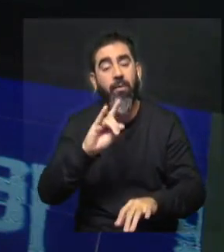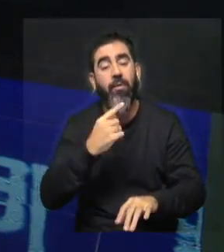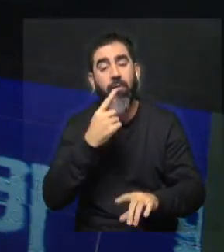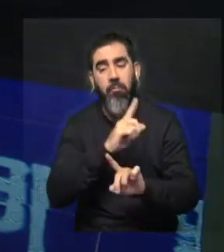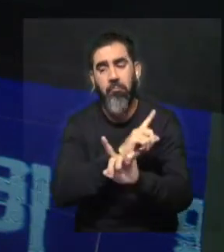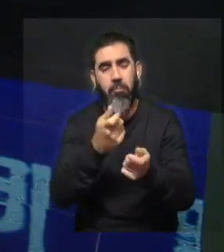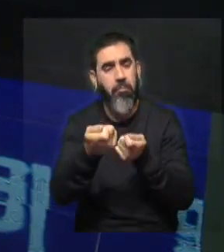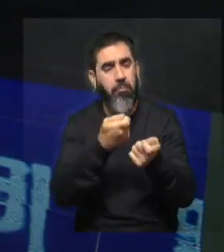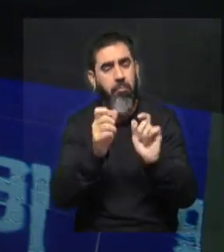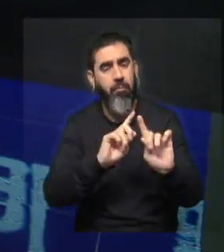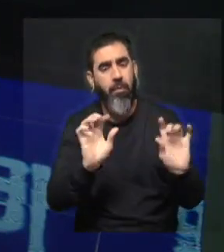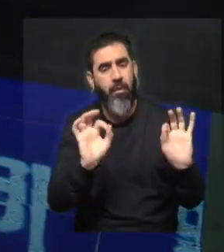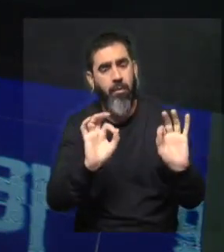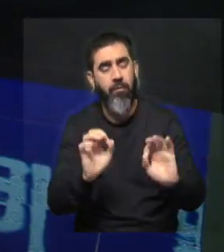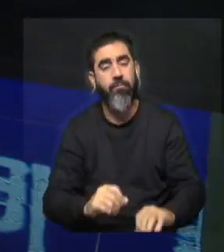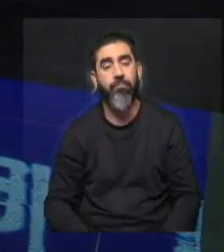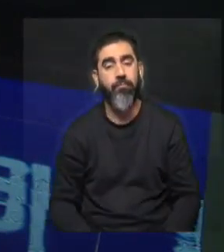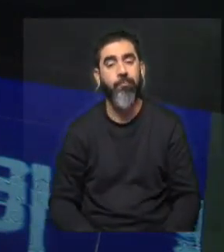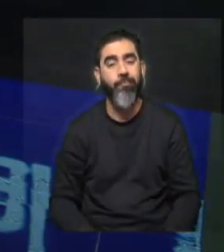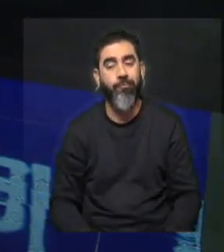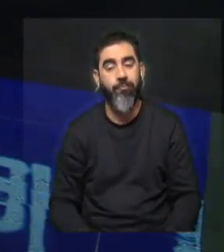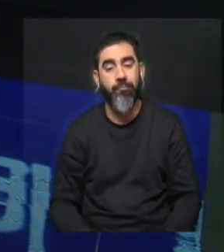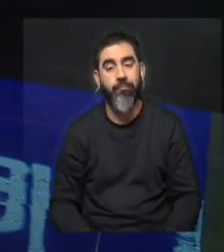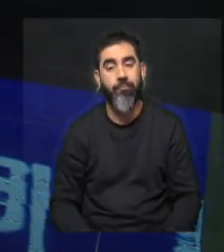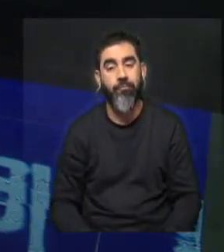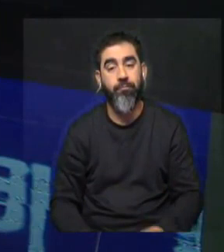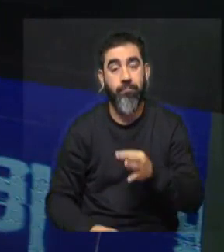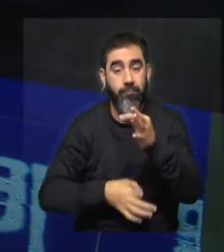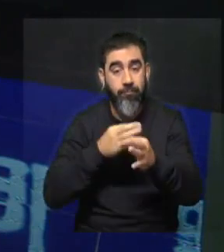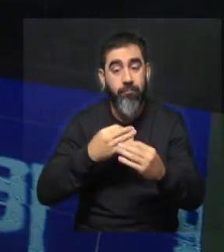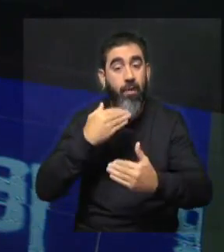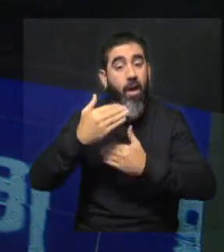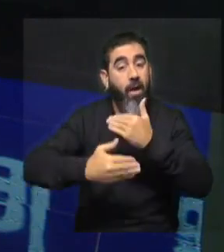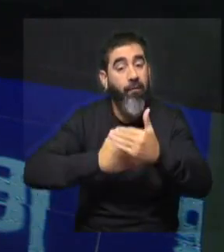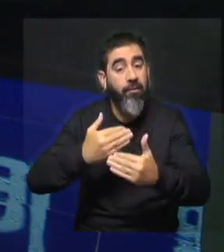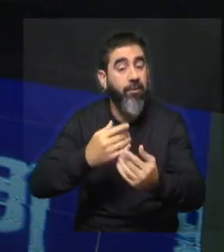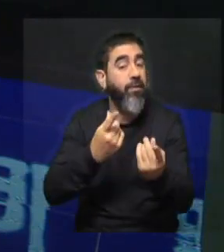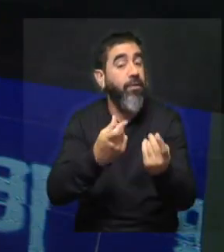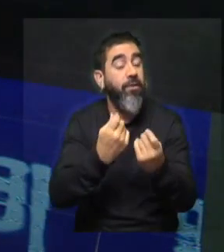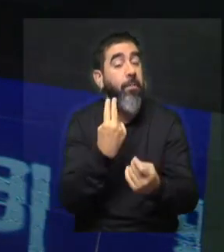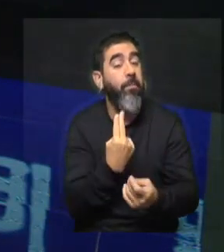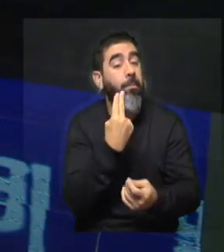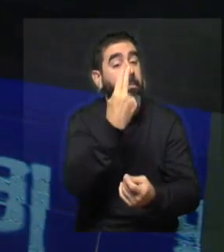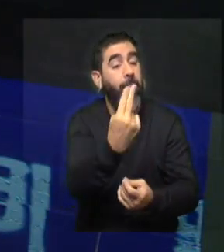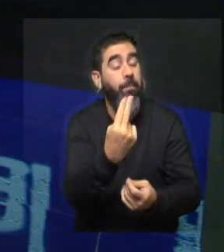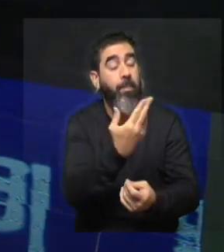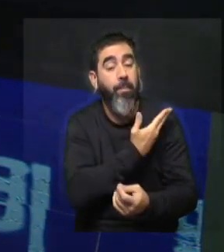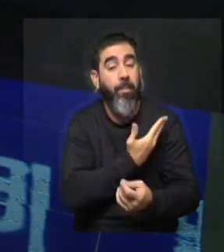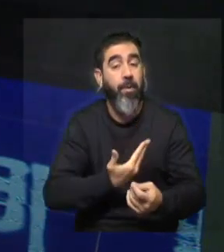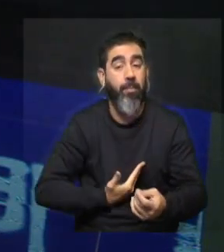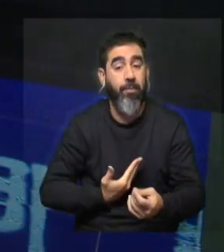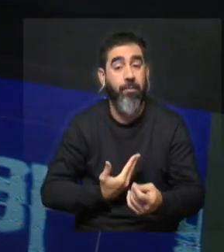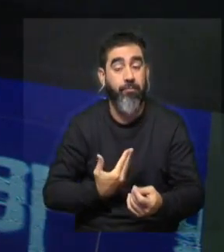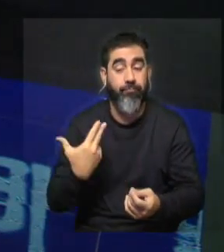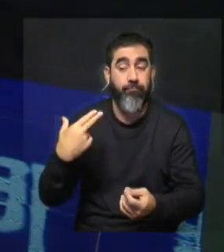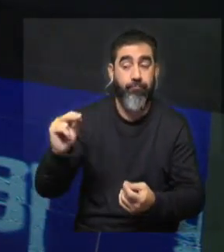no estaba gestionado un préstamo no reembolsable con la comuna explicó que para avanzar en ese préstamo Se necesitaba el aval del gobierno central algo